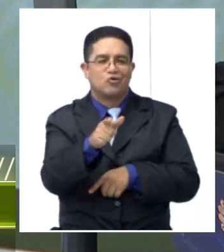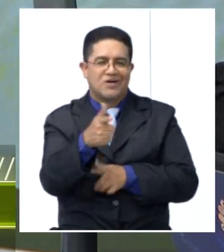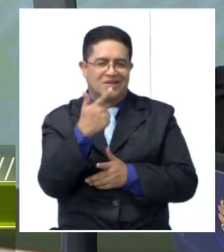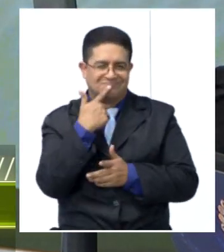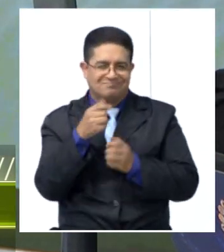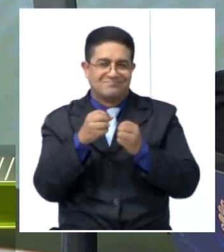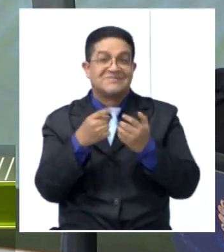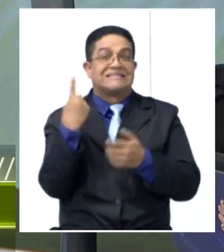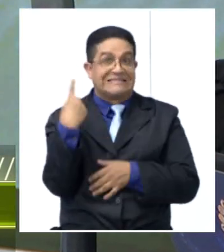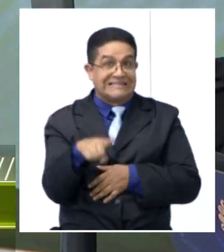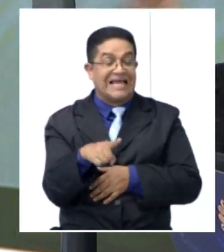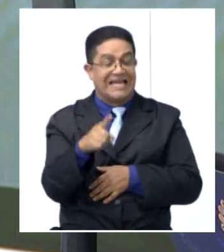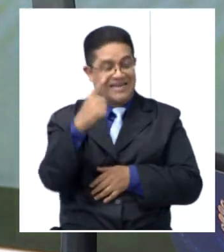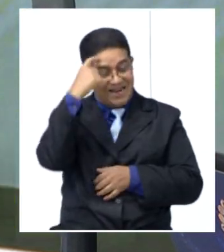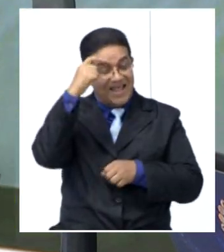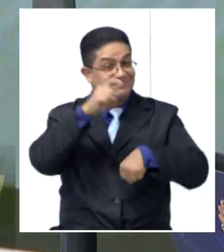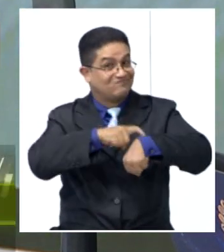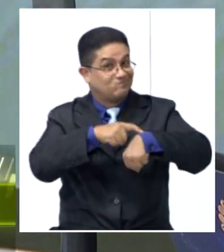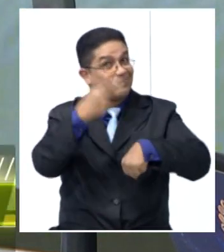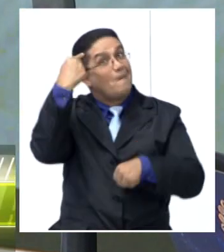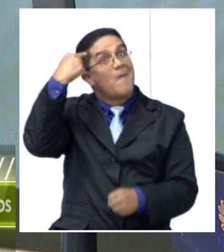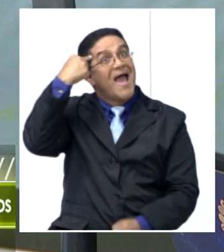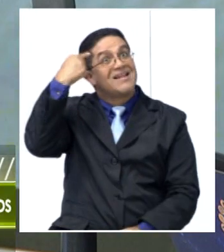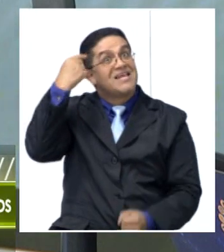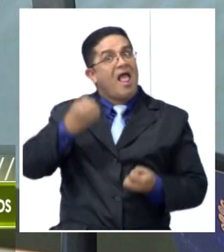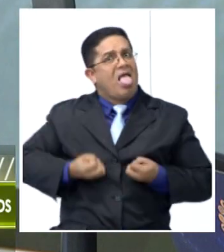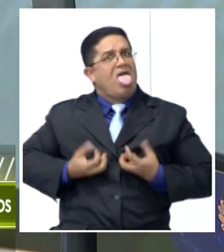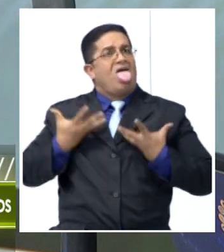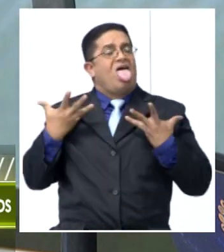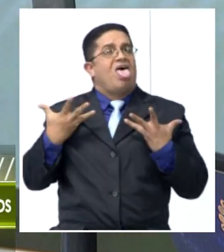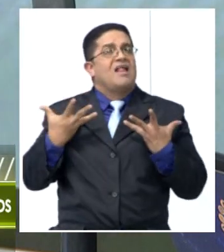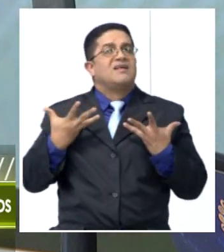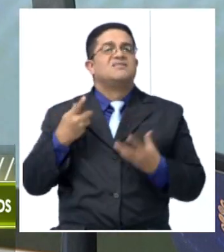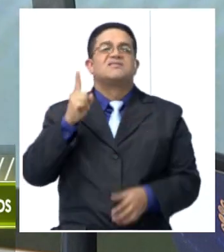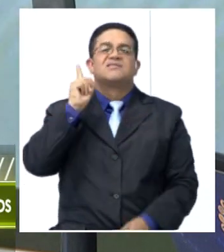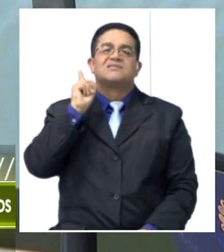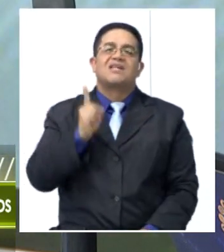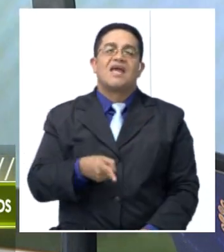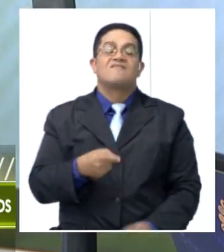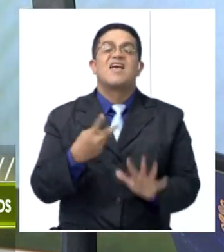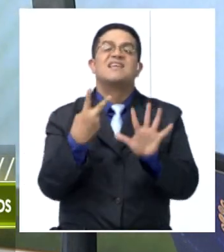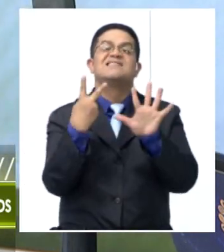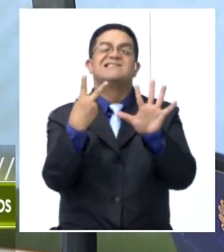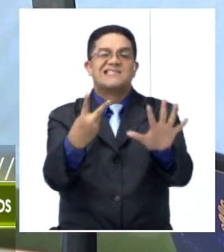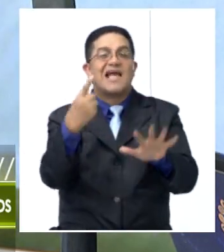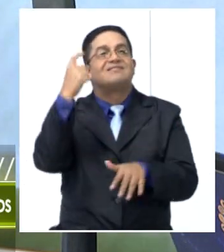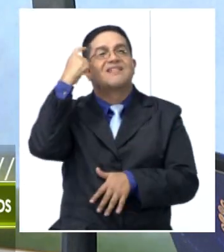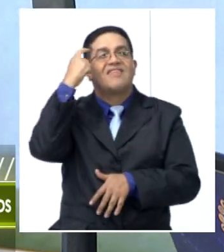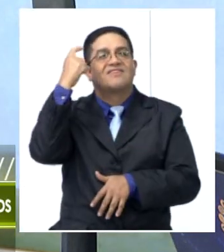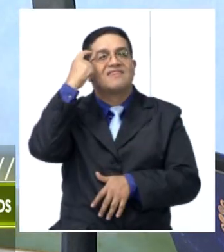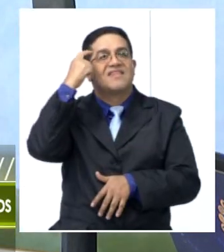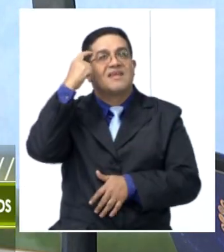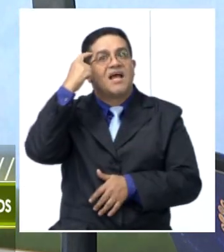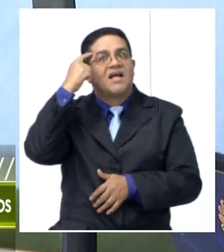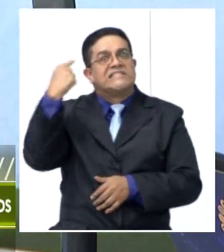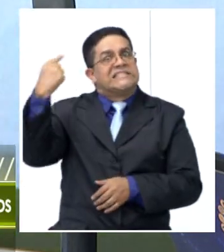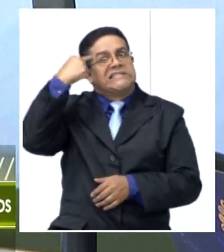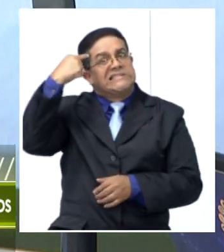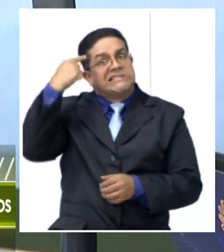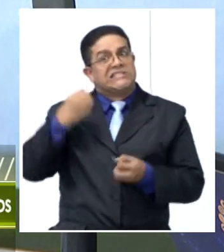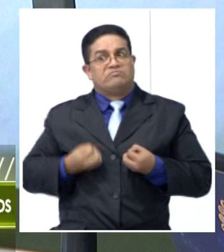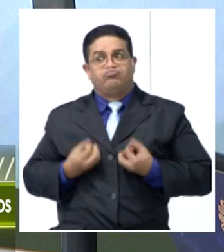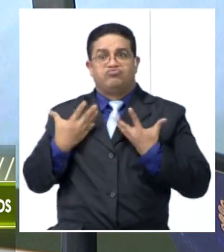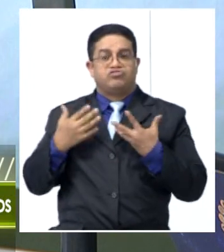tiene un episodio de manía, de euforia patológica, tiene que tener al menos 7 días consecutivos presentando estos síntomas,